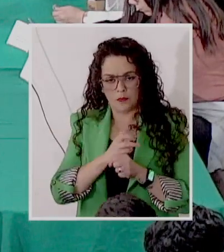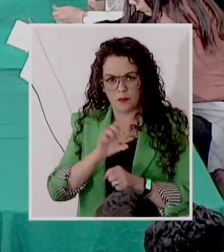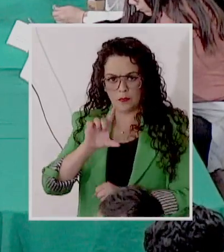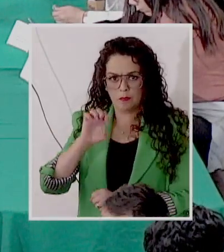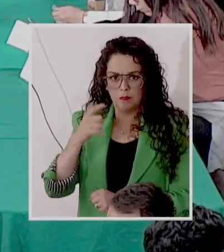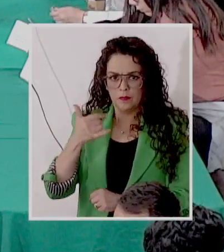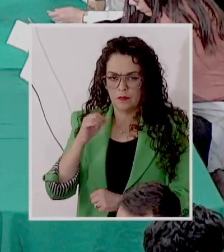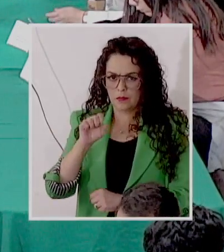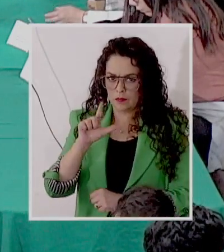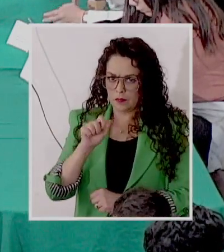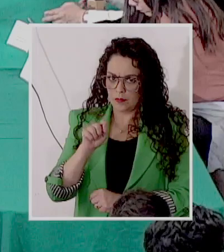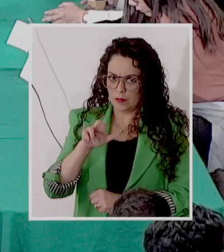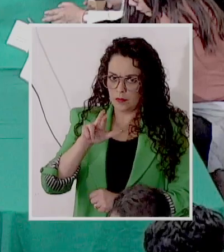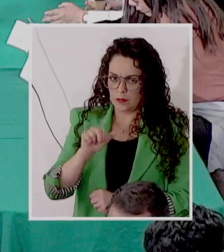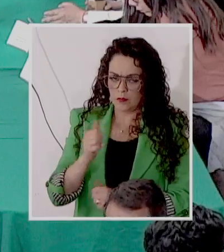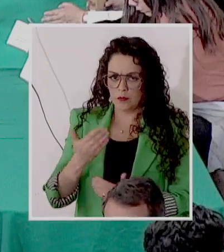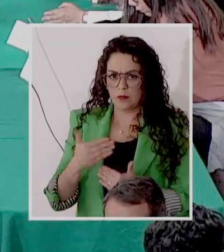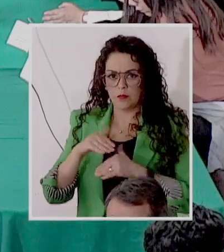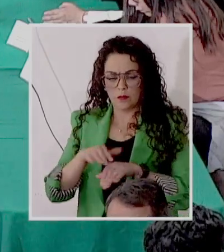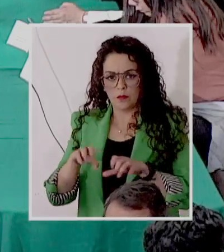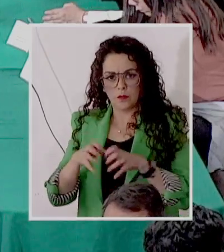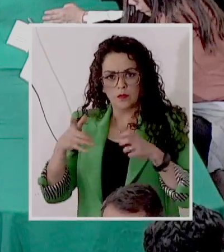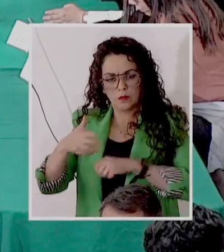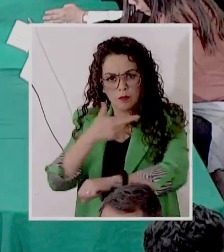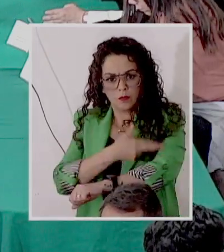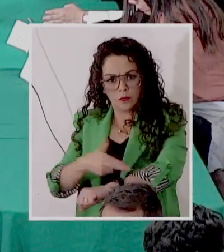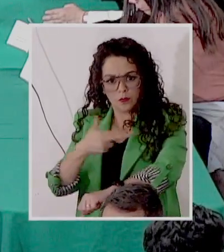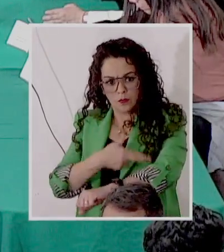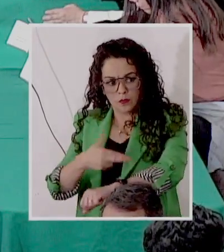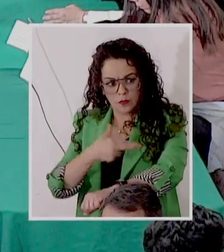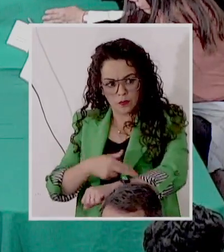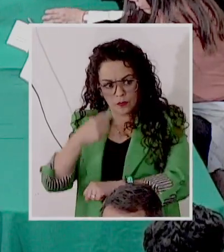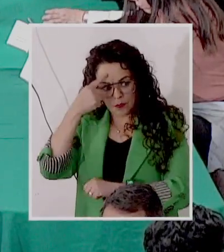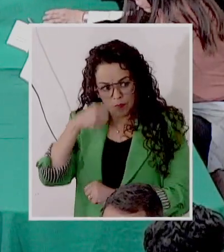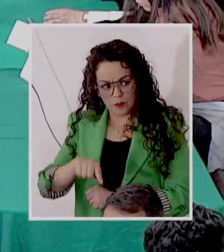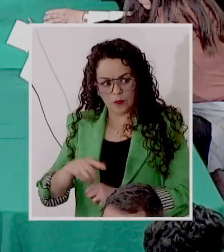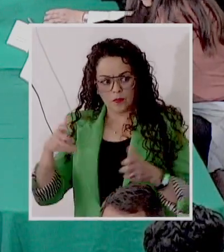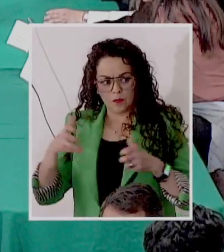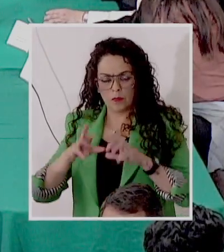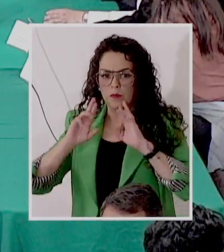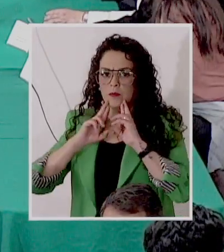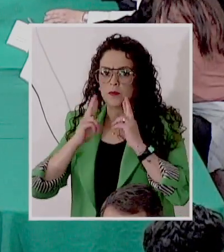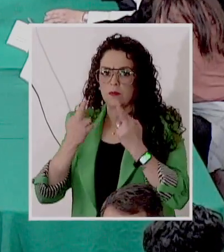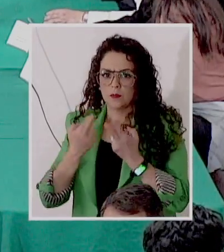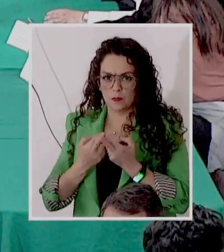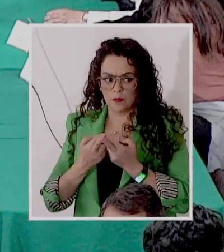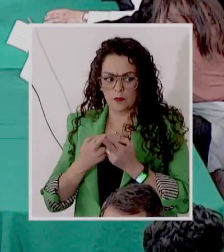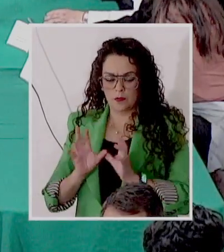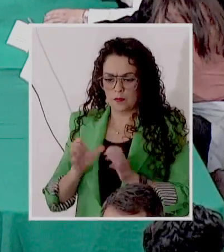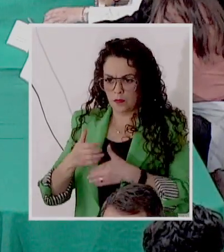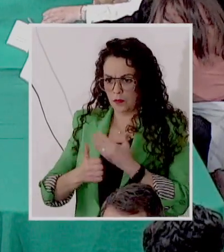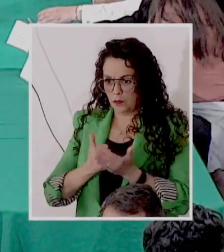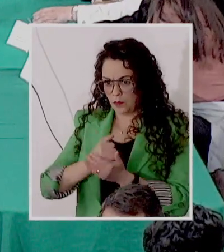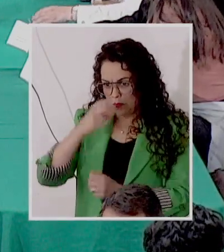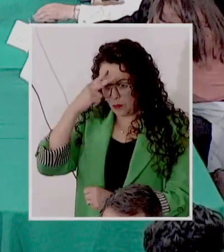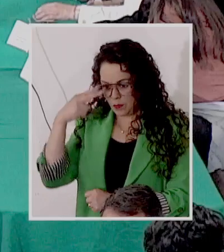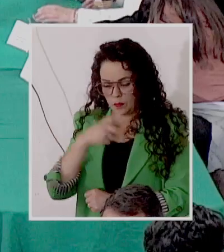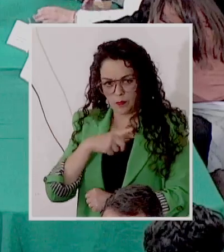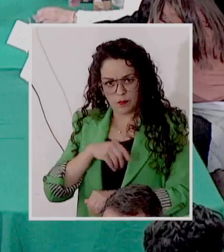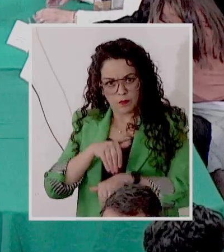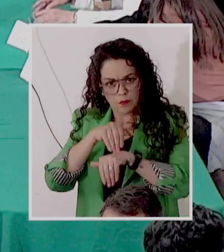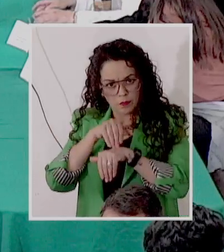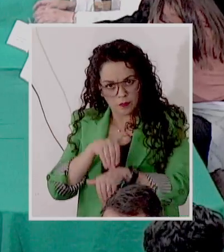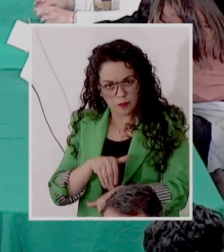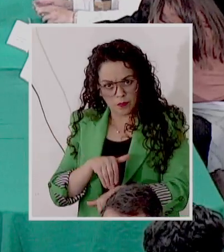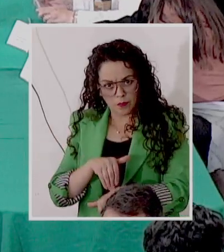legislatura, respecto al procedimiento aplicable a las sesiones del Congreso de la Ciudad de México en